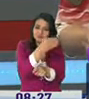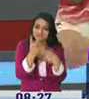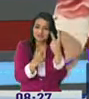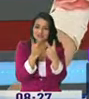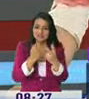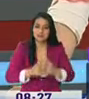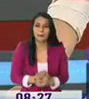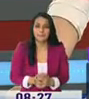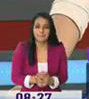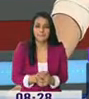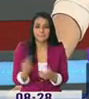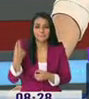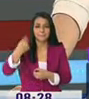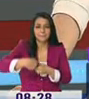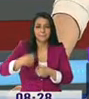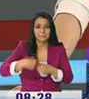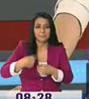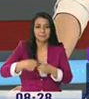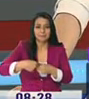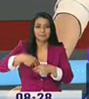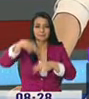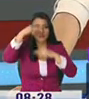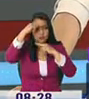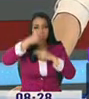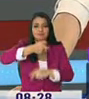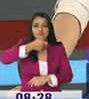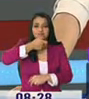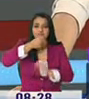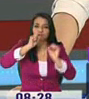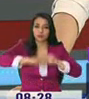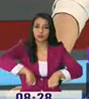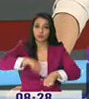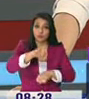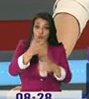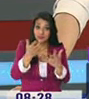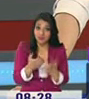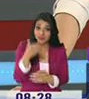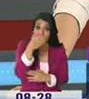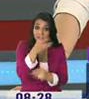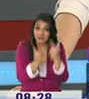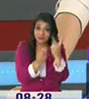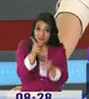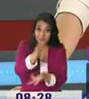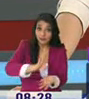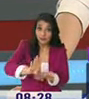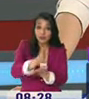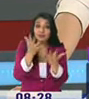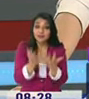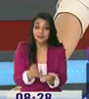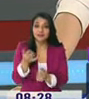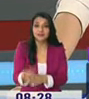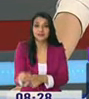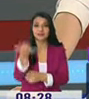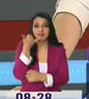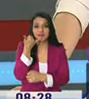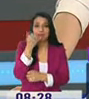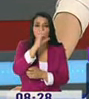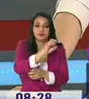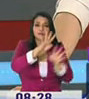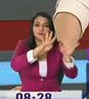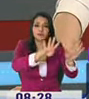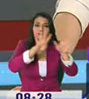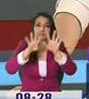sector a que formen parte de nuestros reportajes. Y si usted desea que TVC llegue hasta su barrio, no dude en comunicarse al